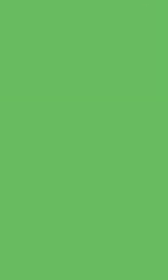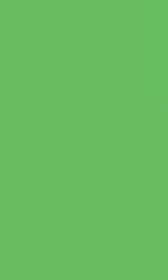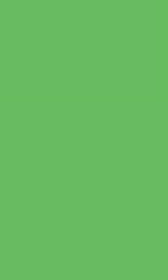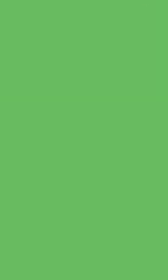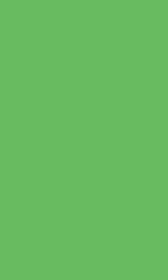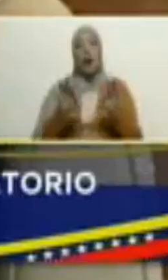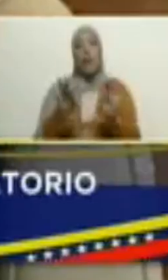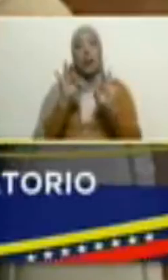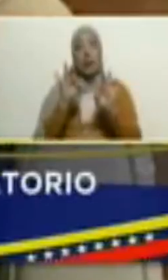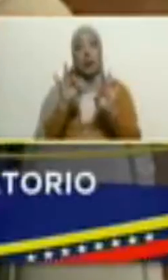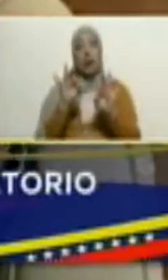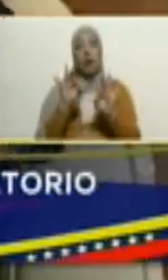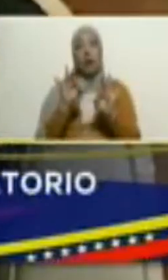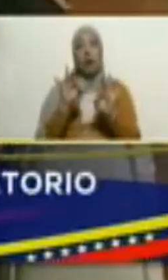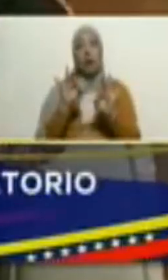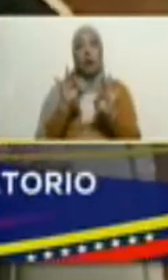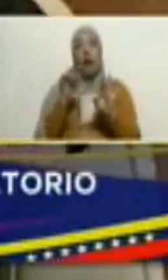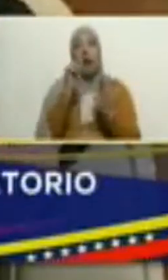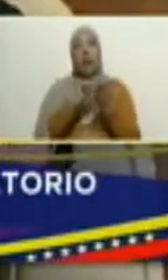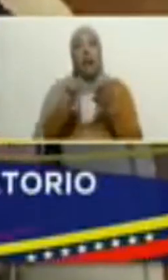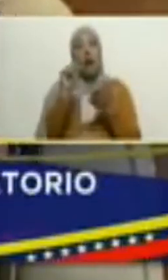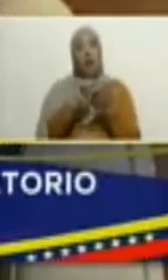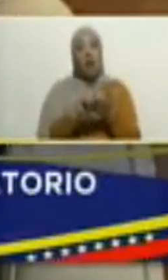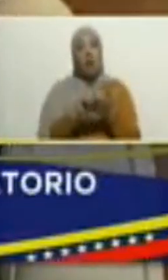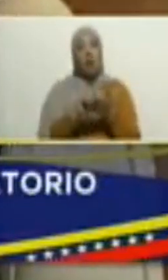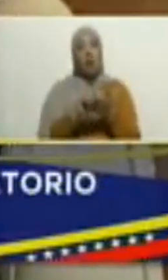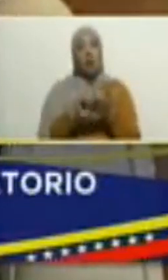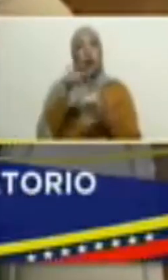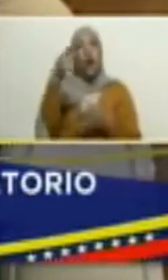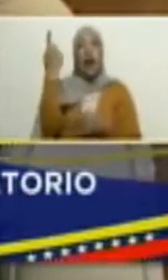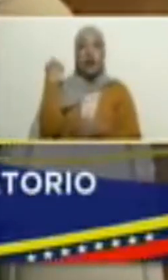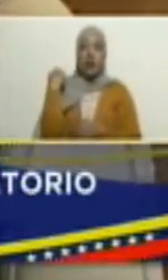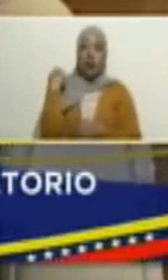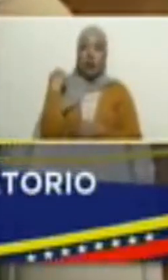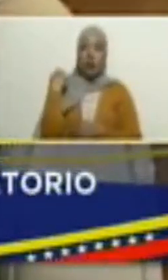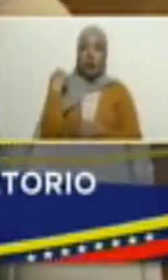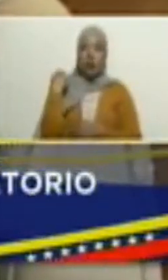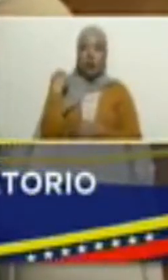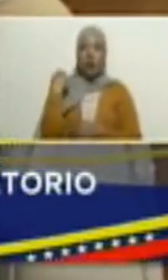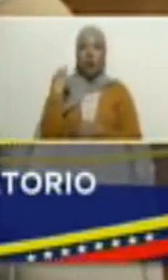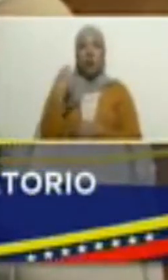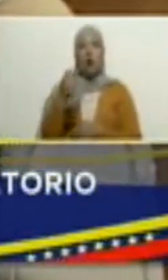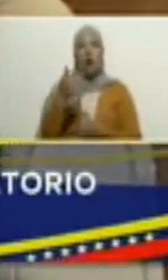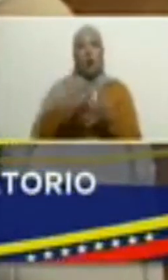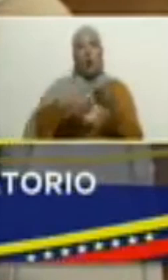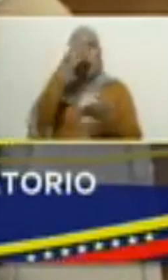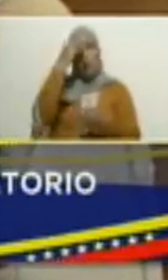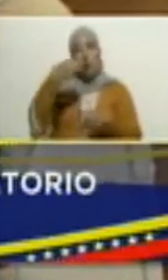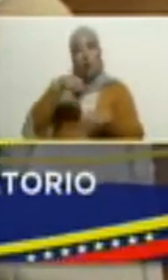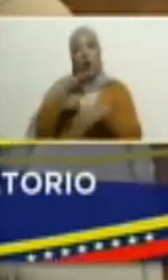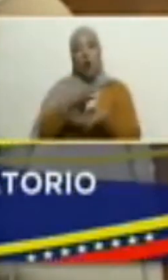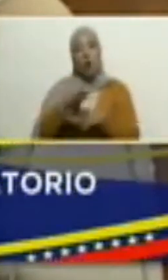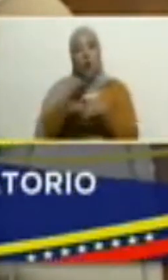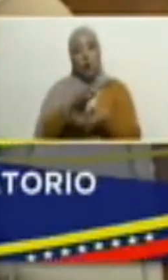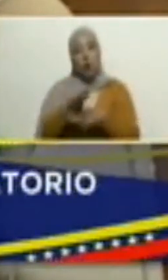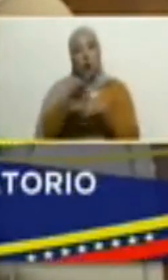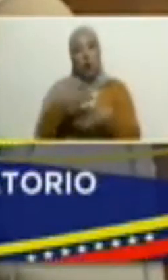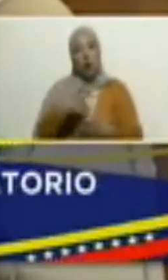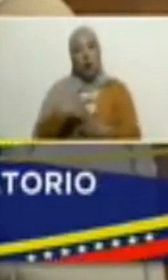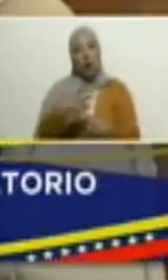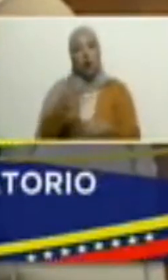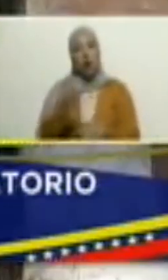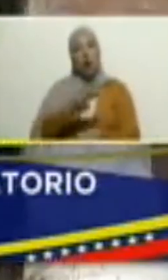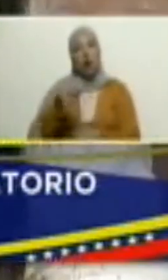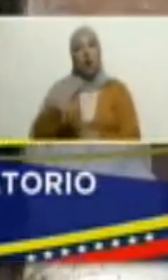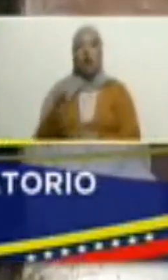laiguana.tv. Que se firmó en el día de ayer un acuerdo parcial para la protección de los intereses vitales